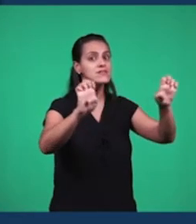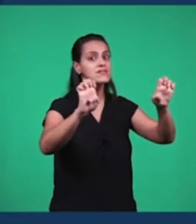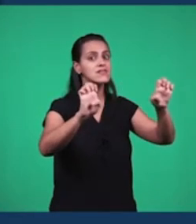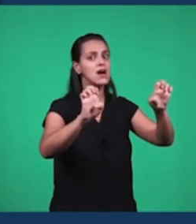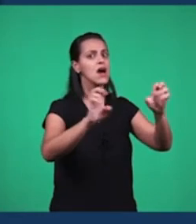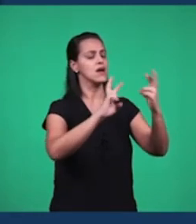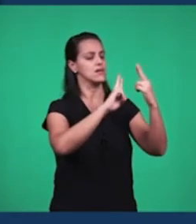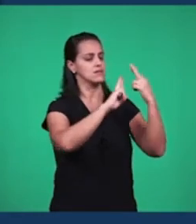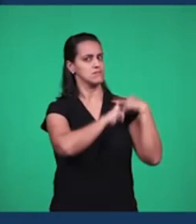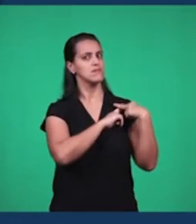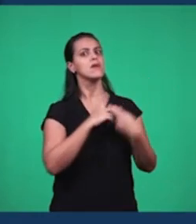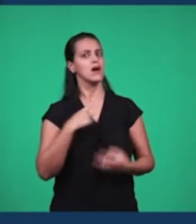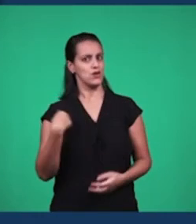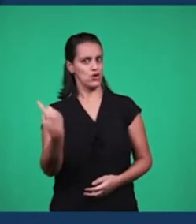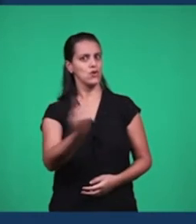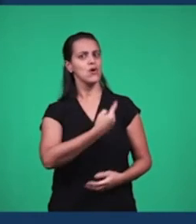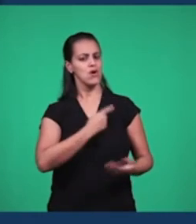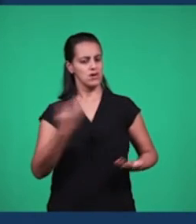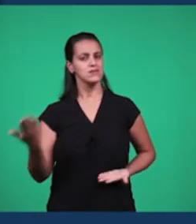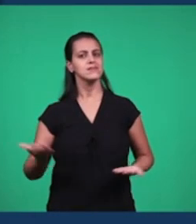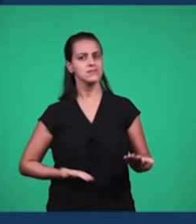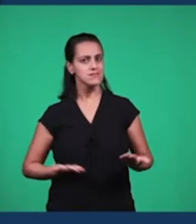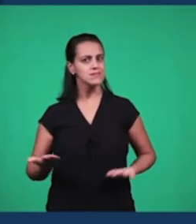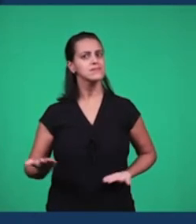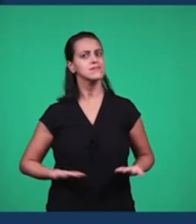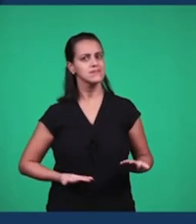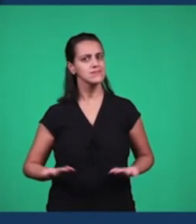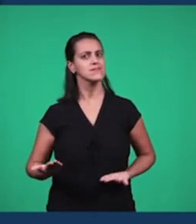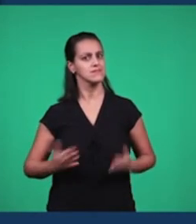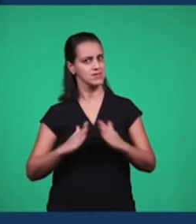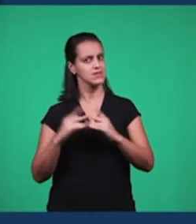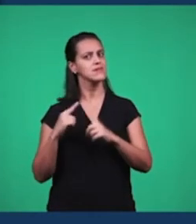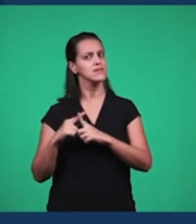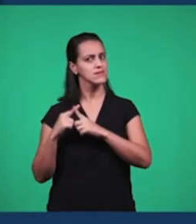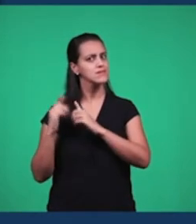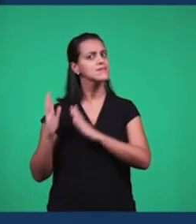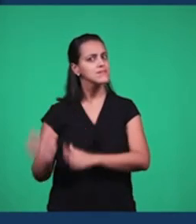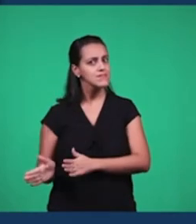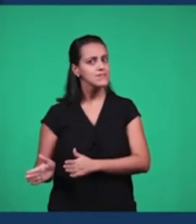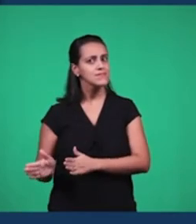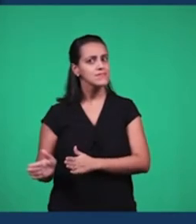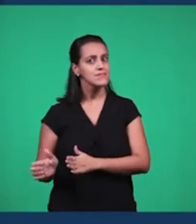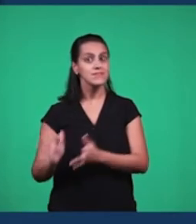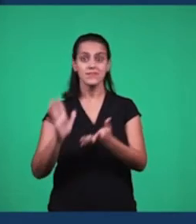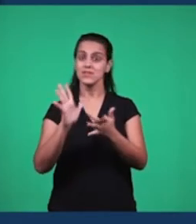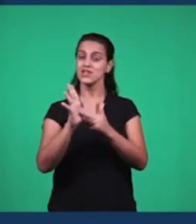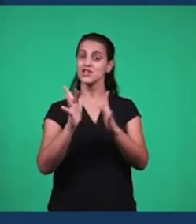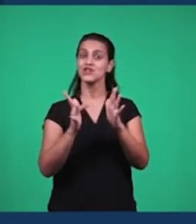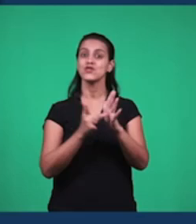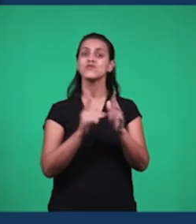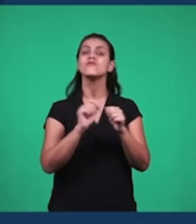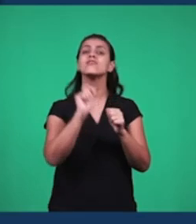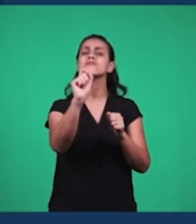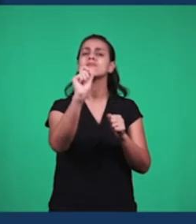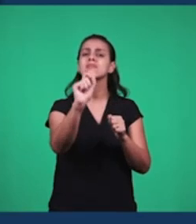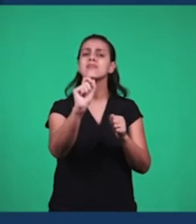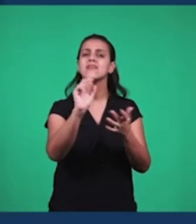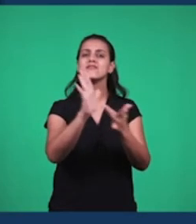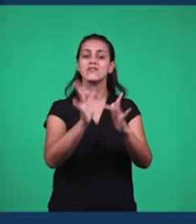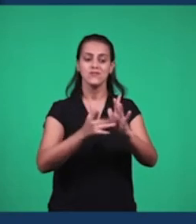nuestra, una responsabilidad nuestra de la iglesia. Y Jesús Jesús, Él va a operar un